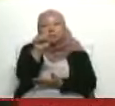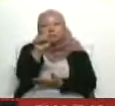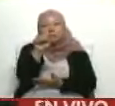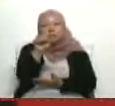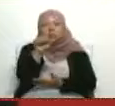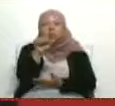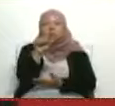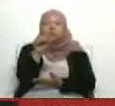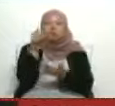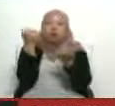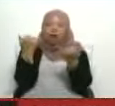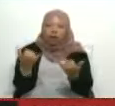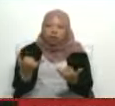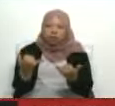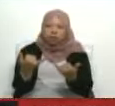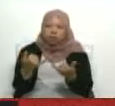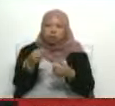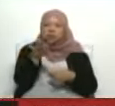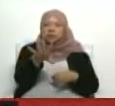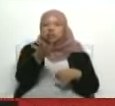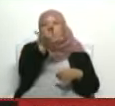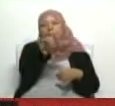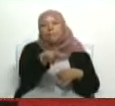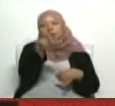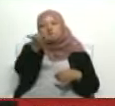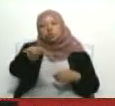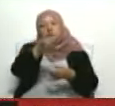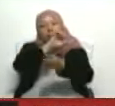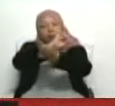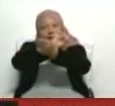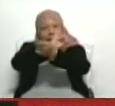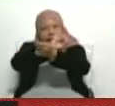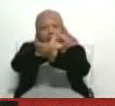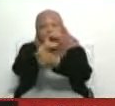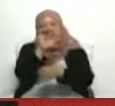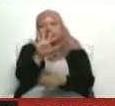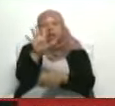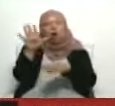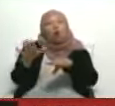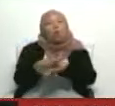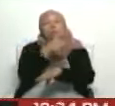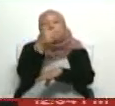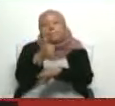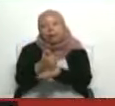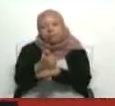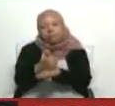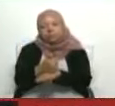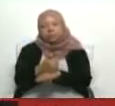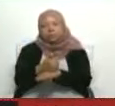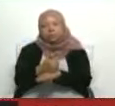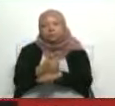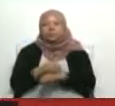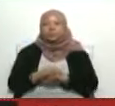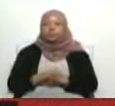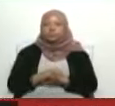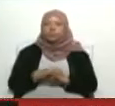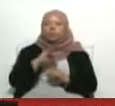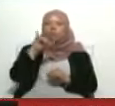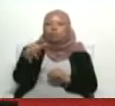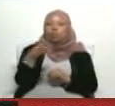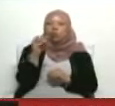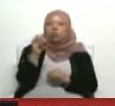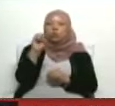Por este caso hay cinco sujetos privados de libertad y acusados: José Fortunato Guerrero